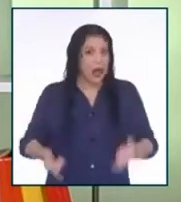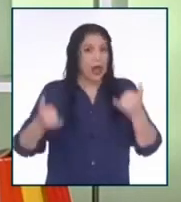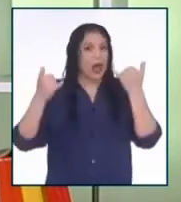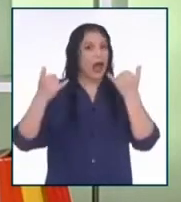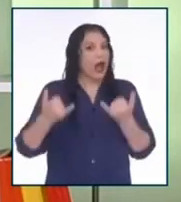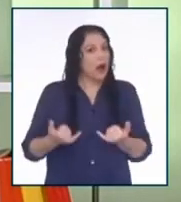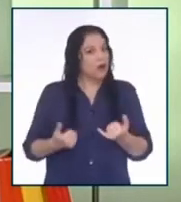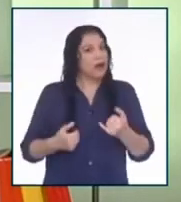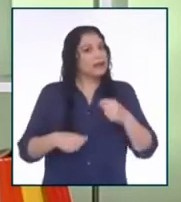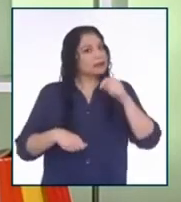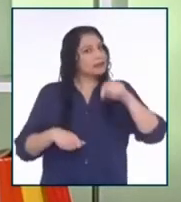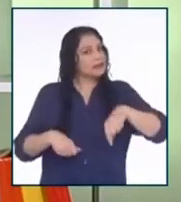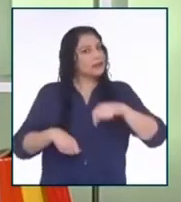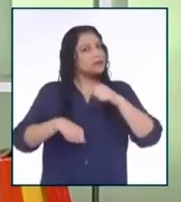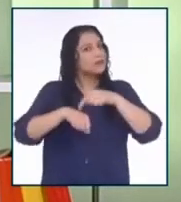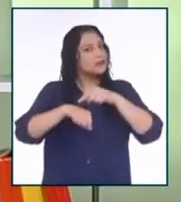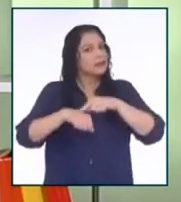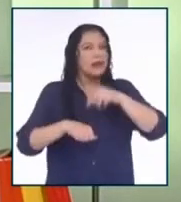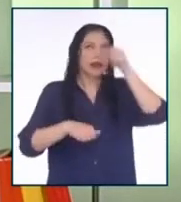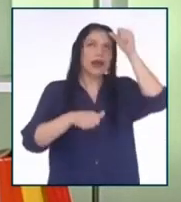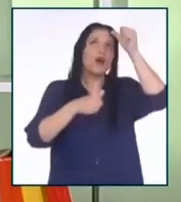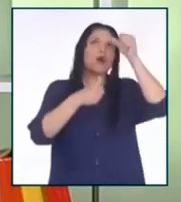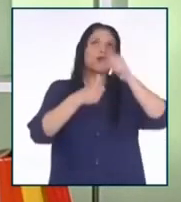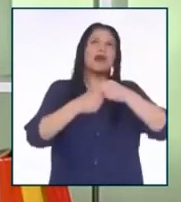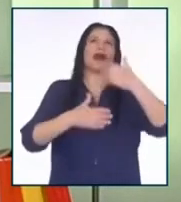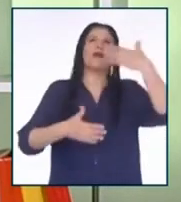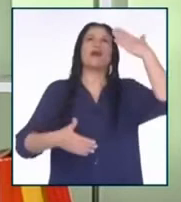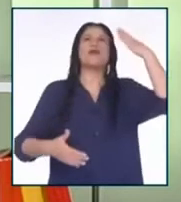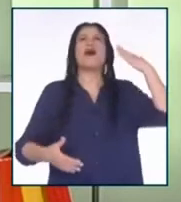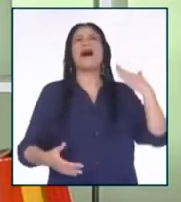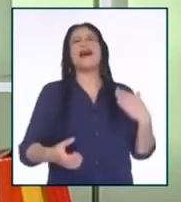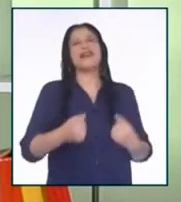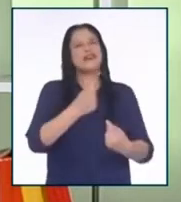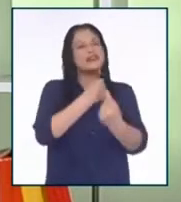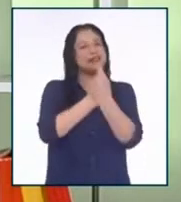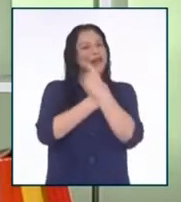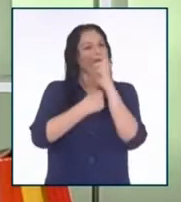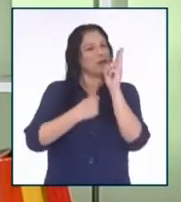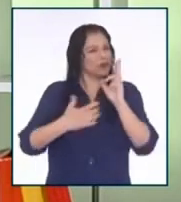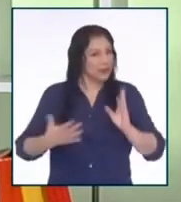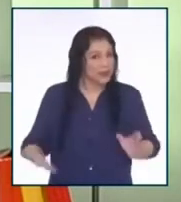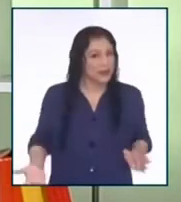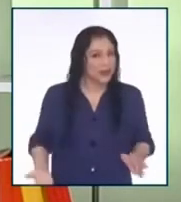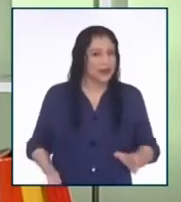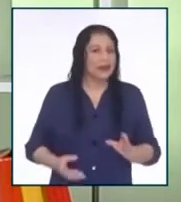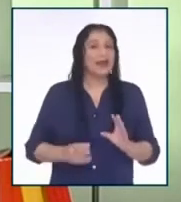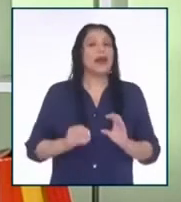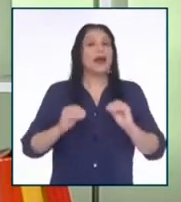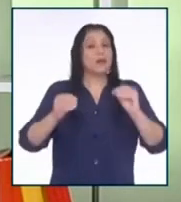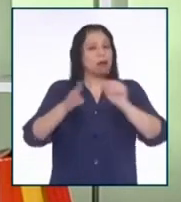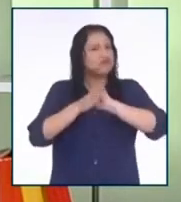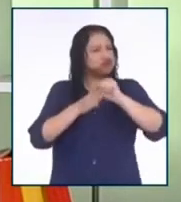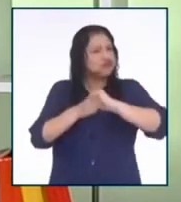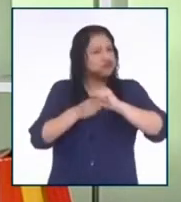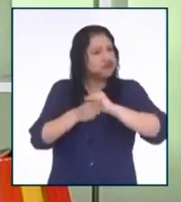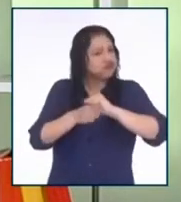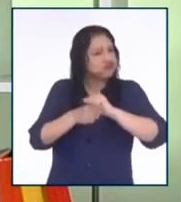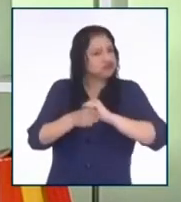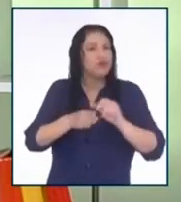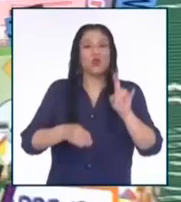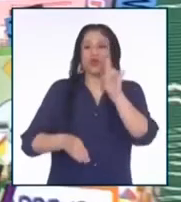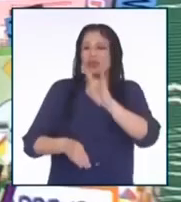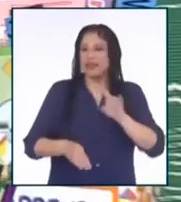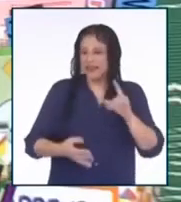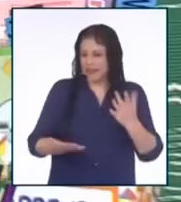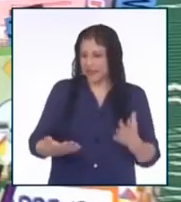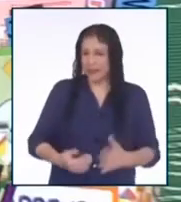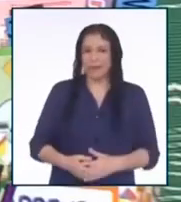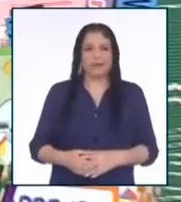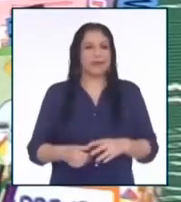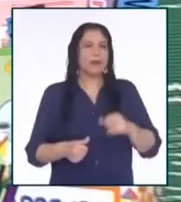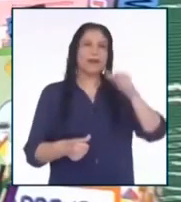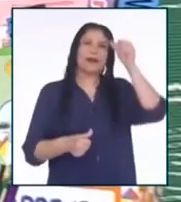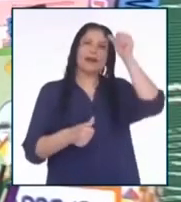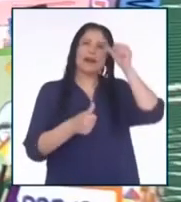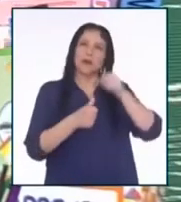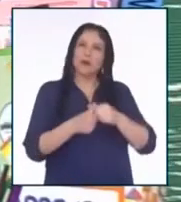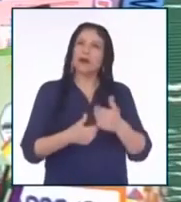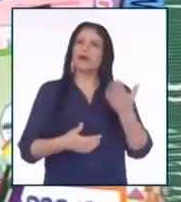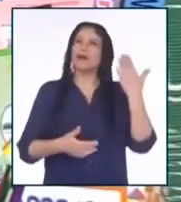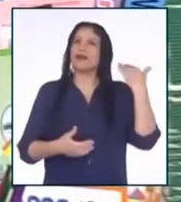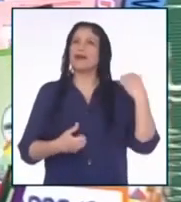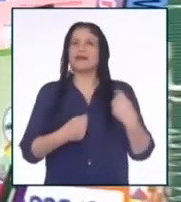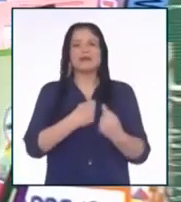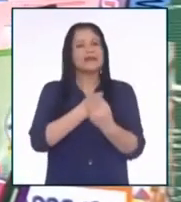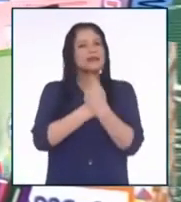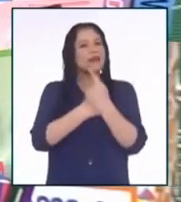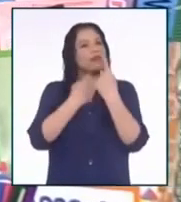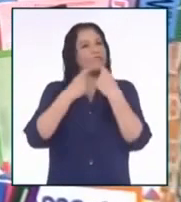de recordar lo que nos enseñaron nuestros profesores en los años anteriores y poner full práctica utilizándolo. También recuerdo que nos han